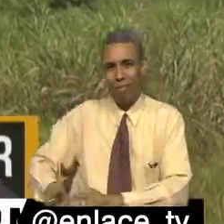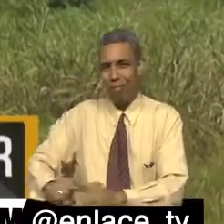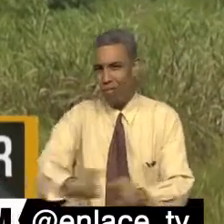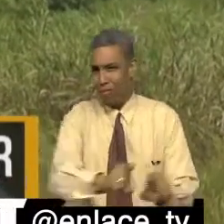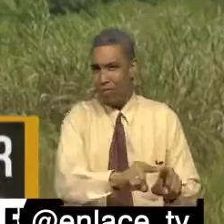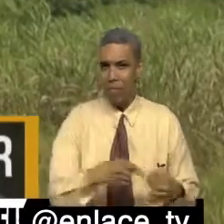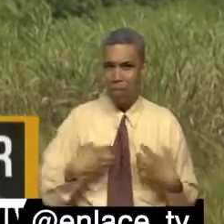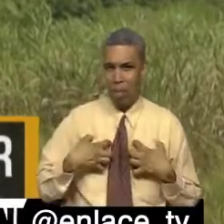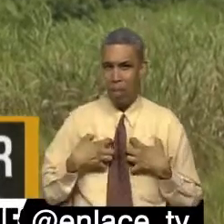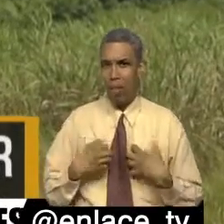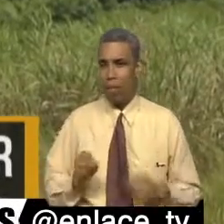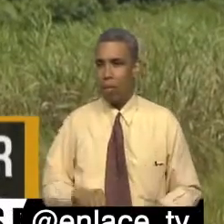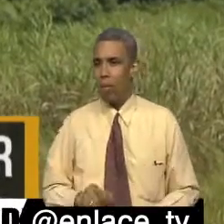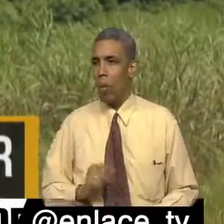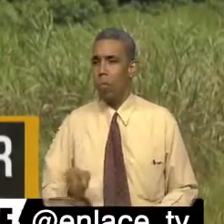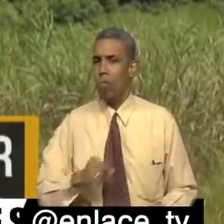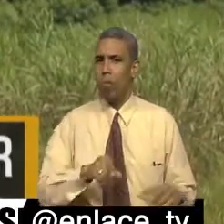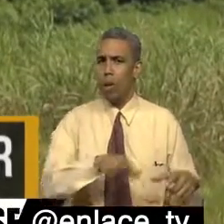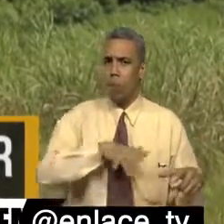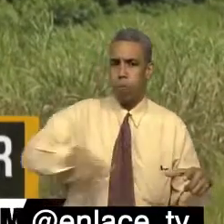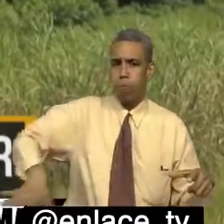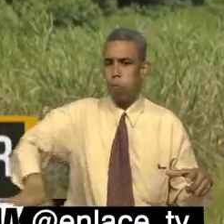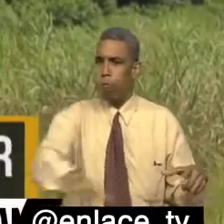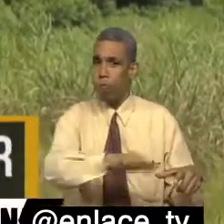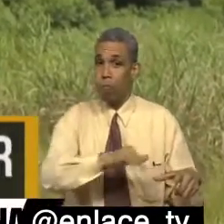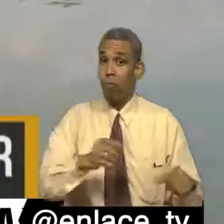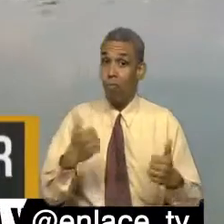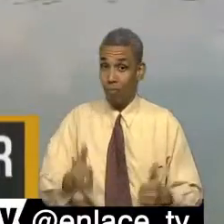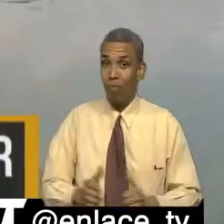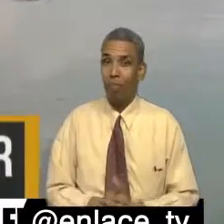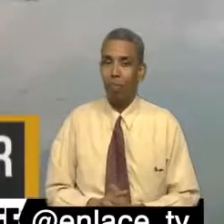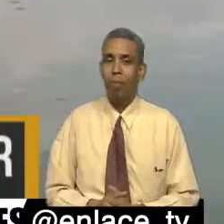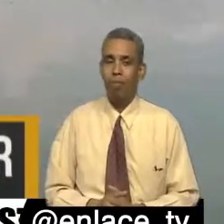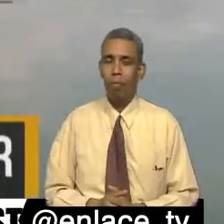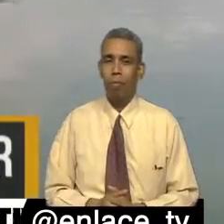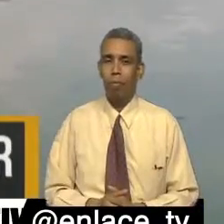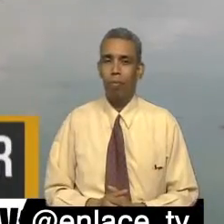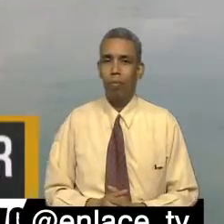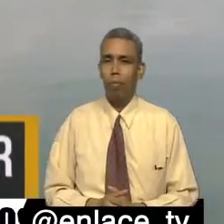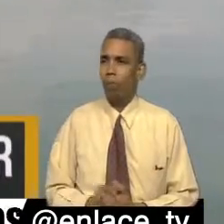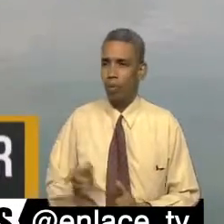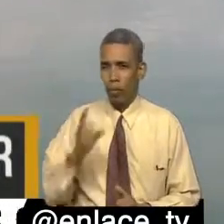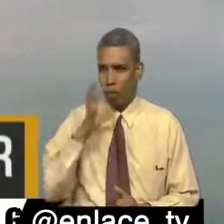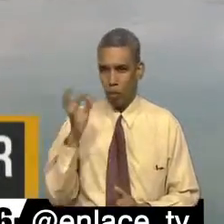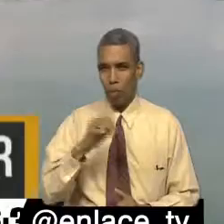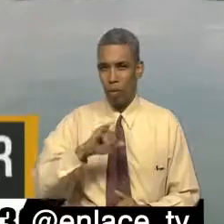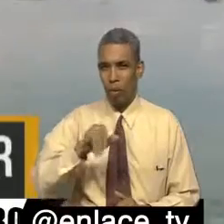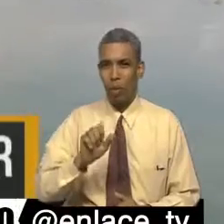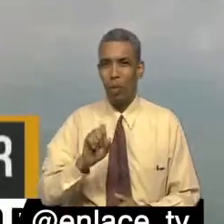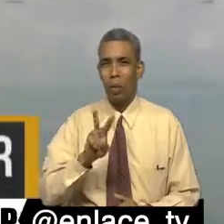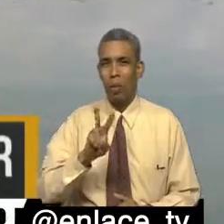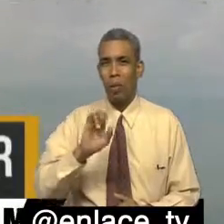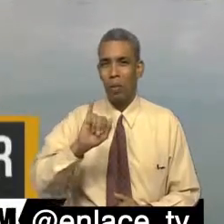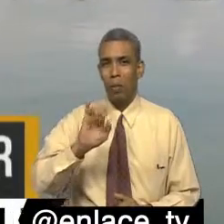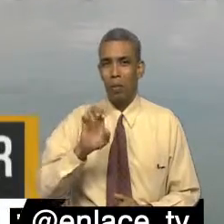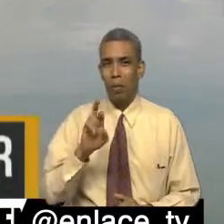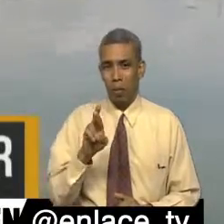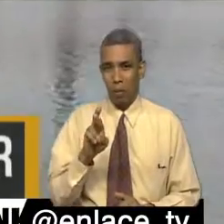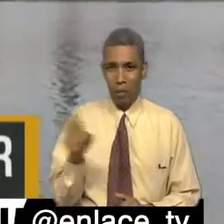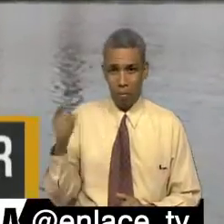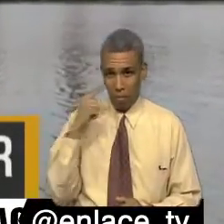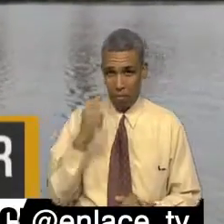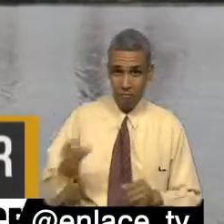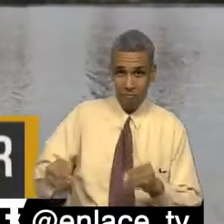por decirlo así, que el agua se encuentra sana, es decir, el ambiente, el ecosistema está sano. Javier Ovalle Martínez, profesional de la Autoridad Nacional de Acuicultura y